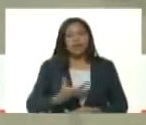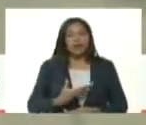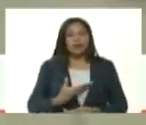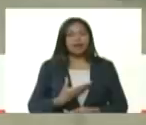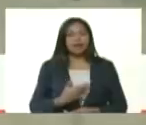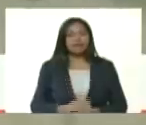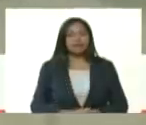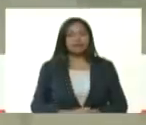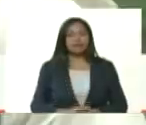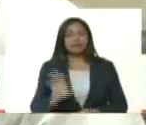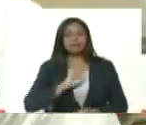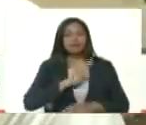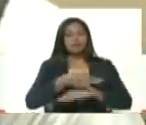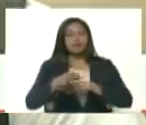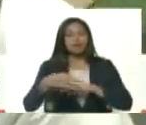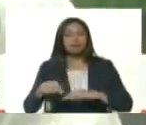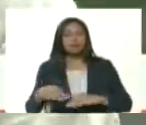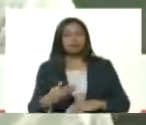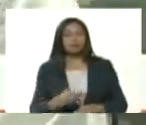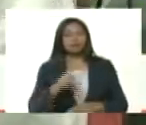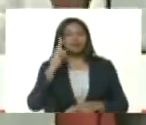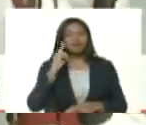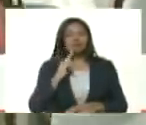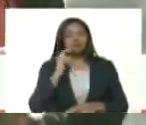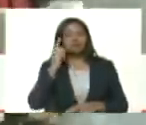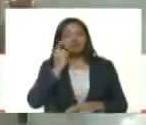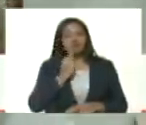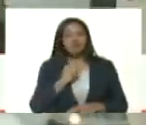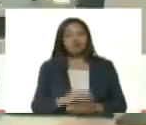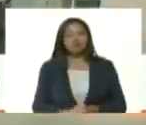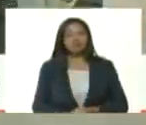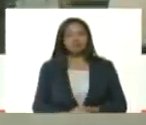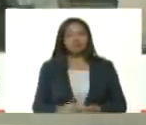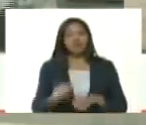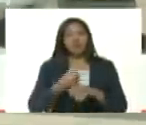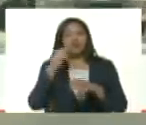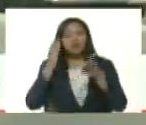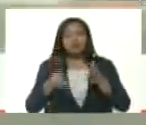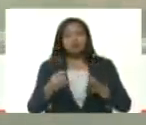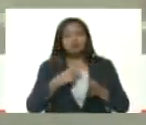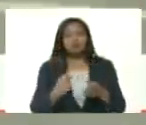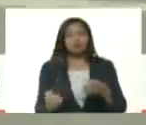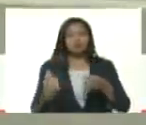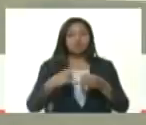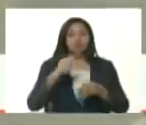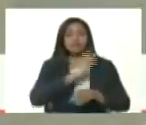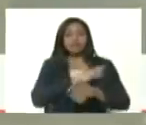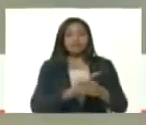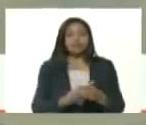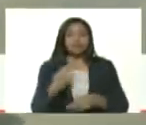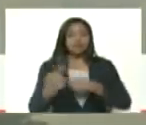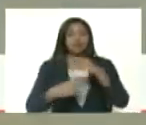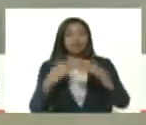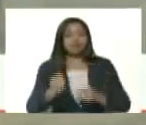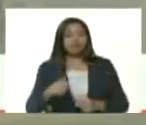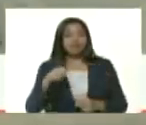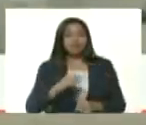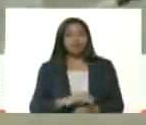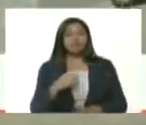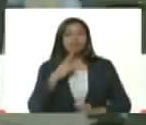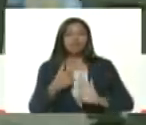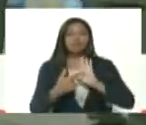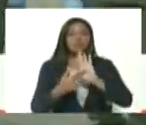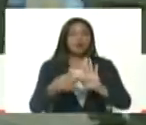este inmenso municipio de Sucre. Mi gobernador, nada más me queda agregar que la fortaleza de la revolución se ve plasmada